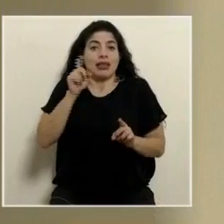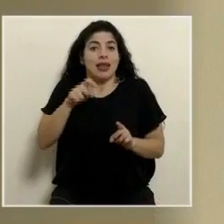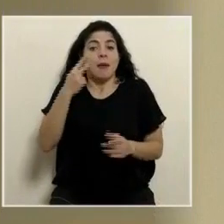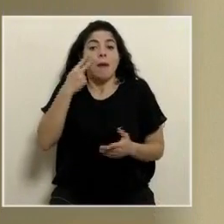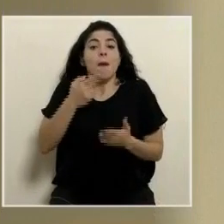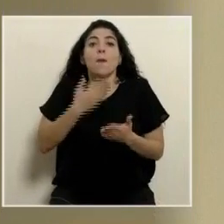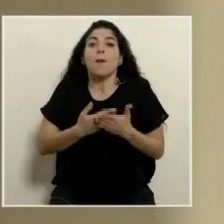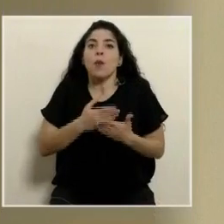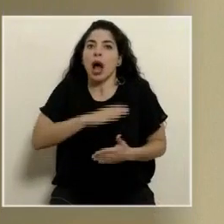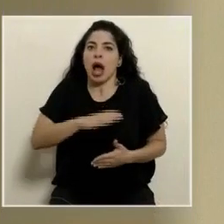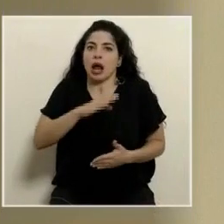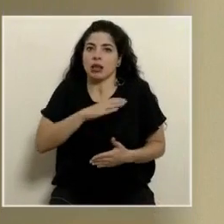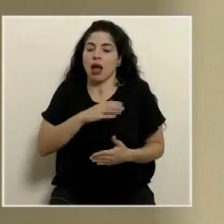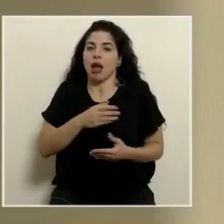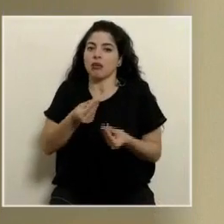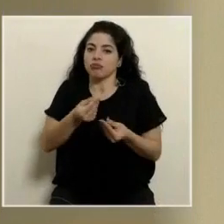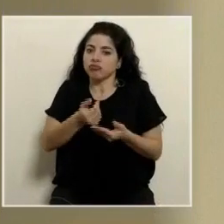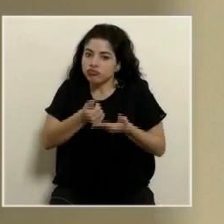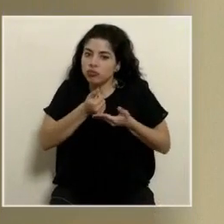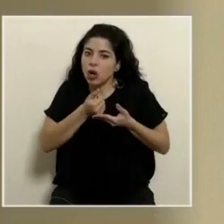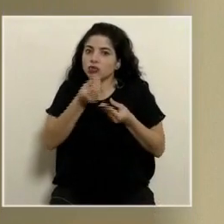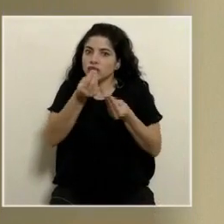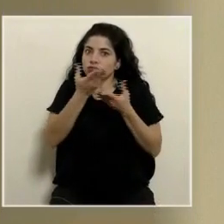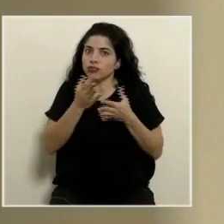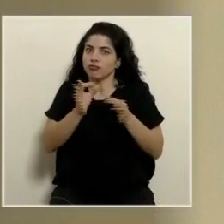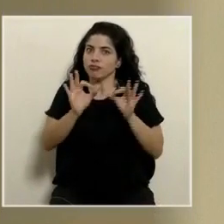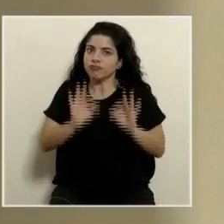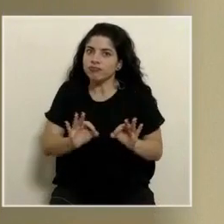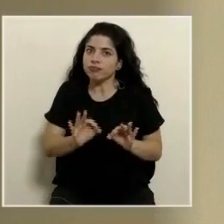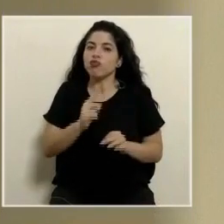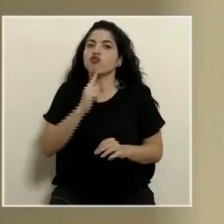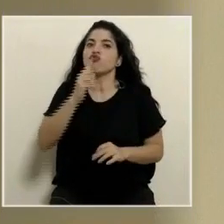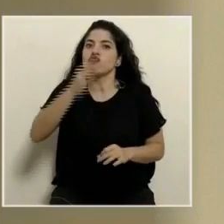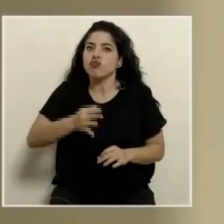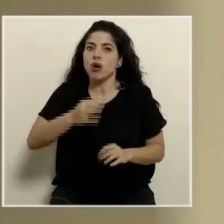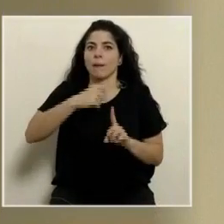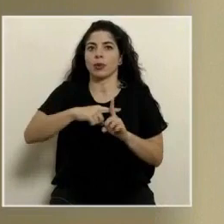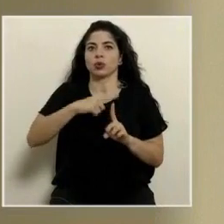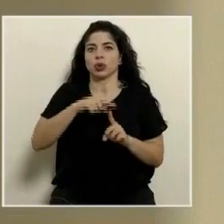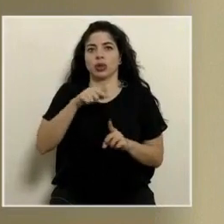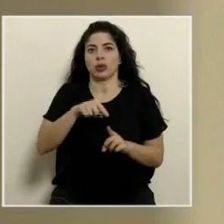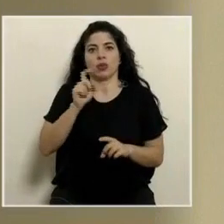que son pruebas que permiten captar los casos que son verdaderamente positivos.